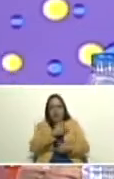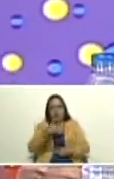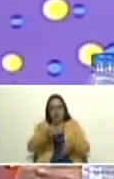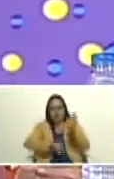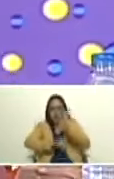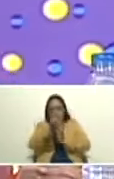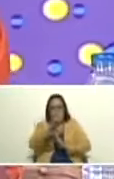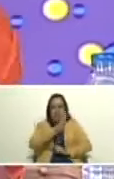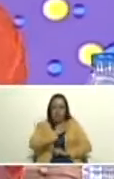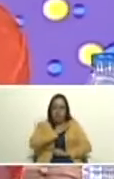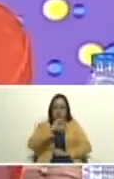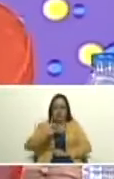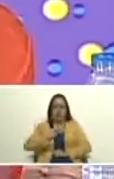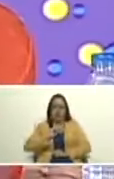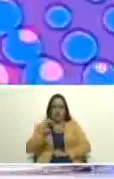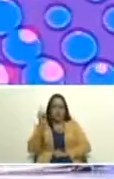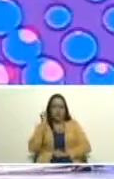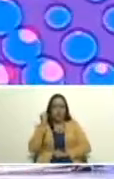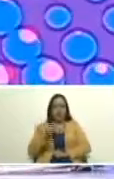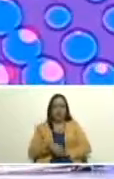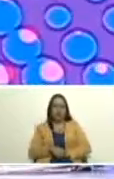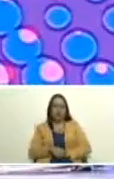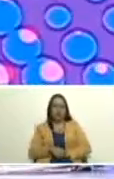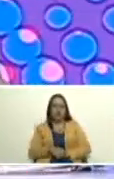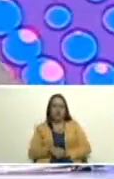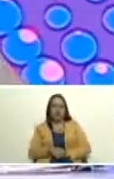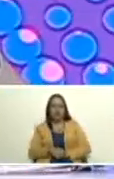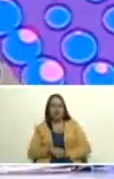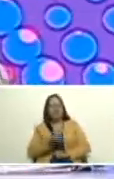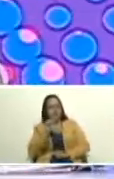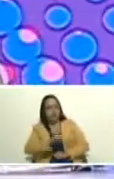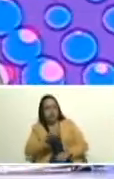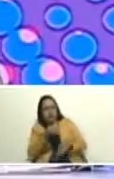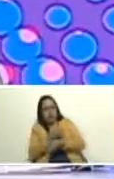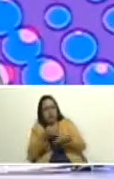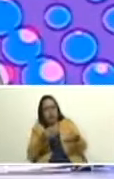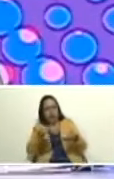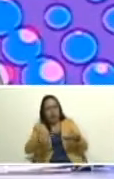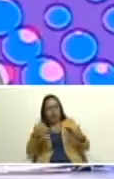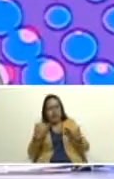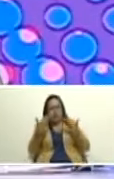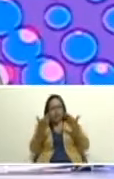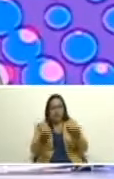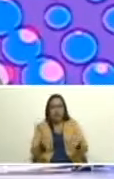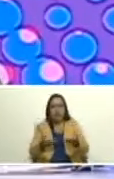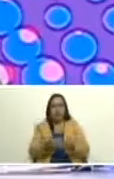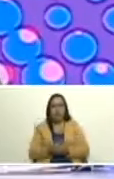personal de la mujer. Correcto. Bueno, hoy estamos entregando